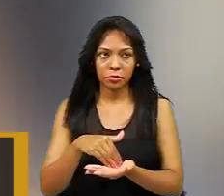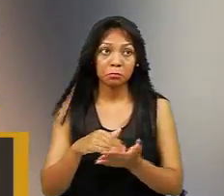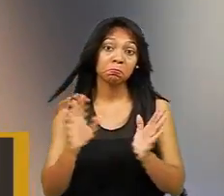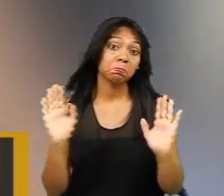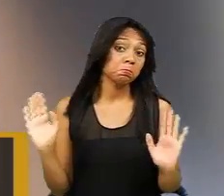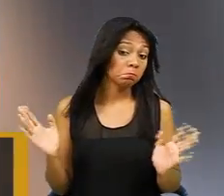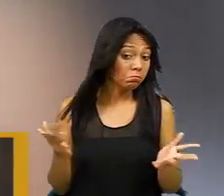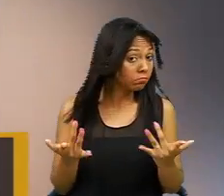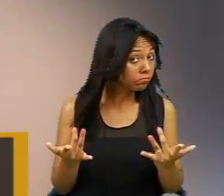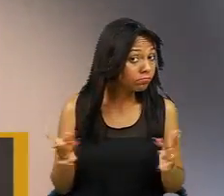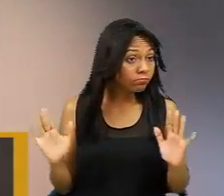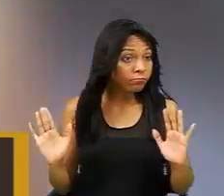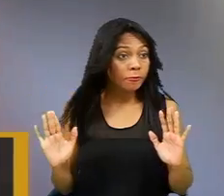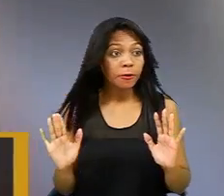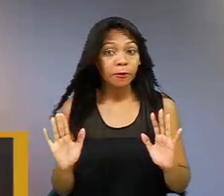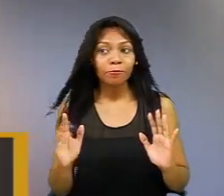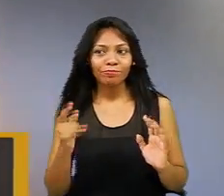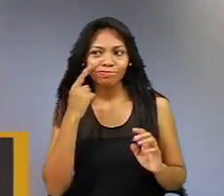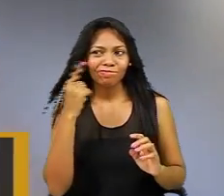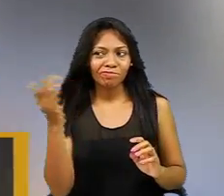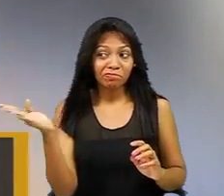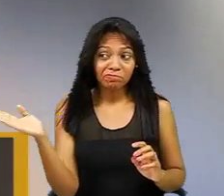sucede. Ahí están todos.